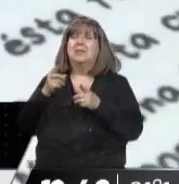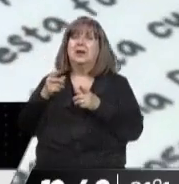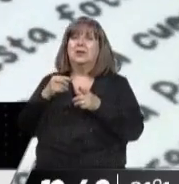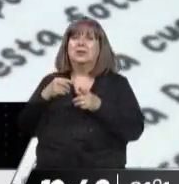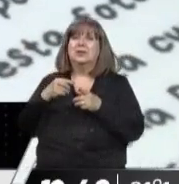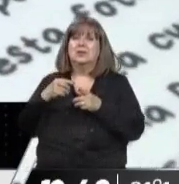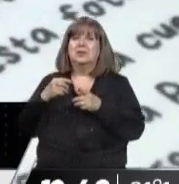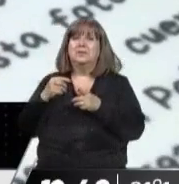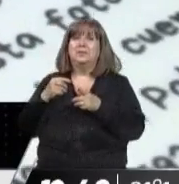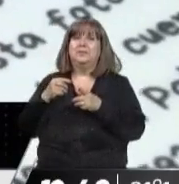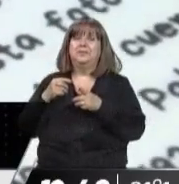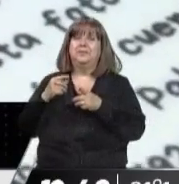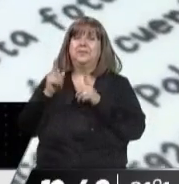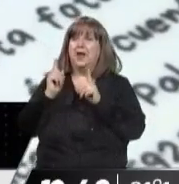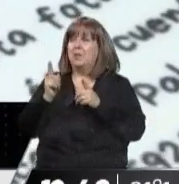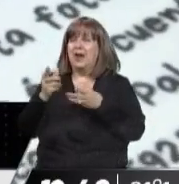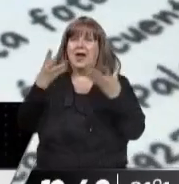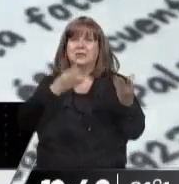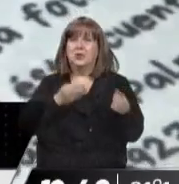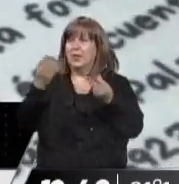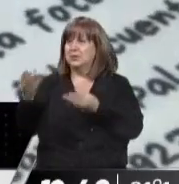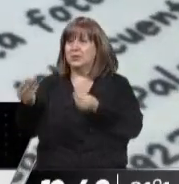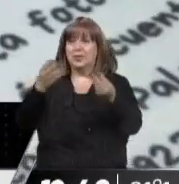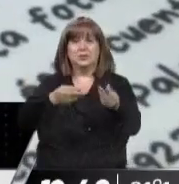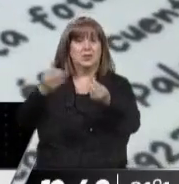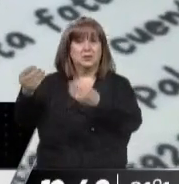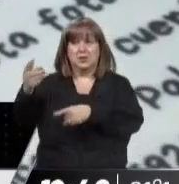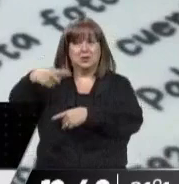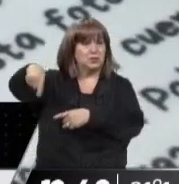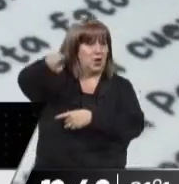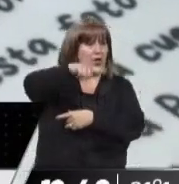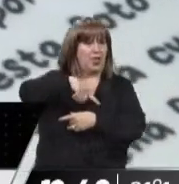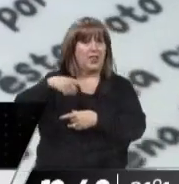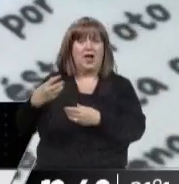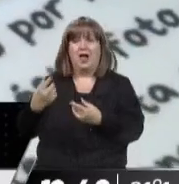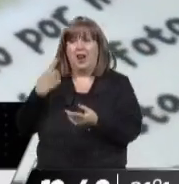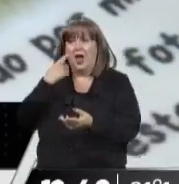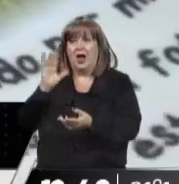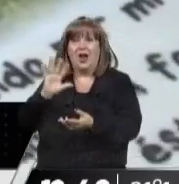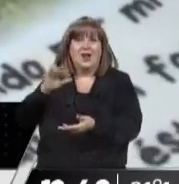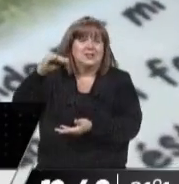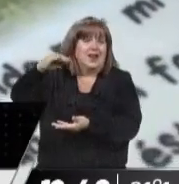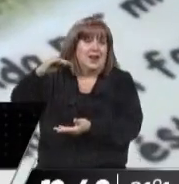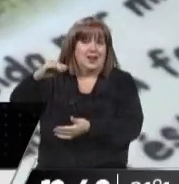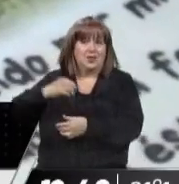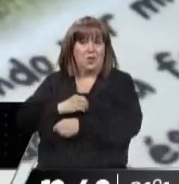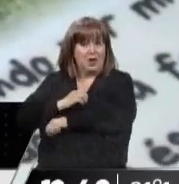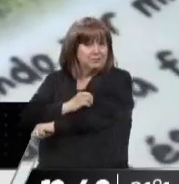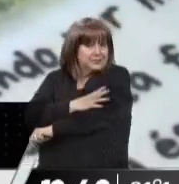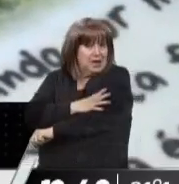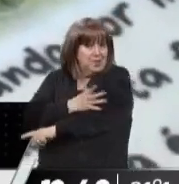ven la solidaridad de la gente. Mirá toda la gente que tenés trabajando para un chico que ni siquiera conocen. ¿No es emocionante